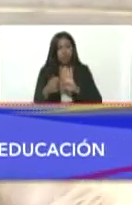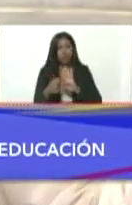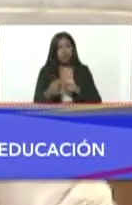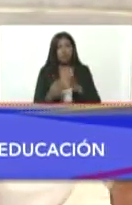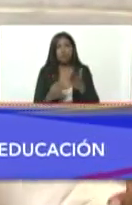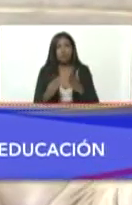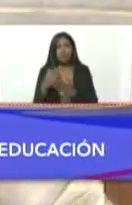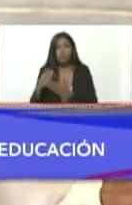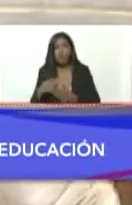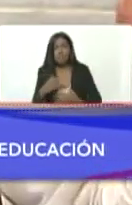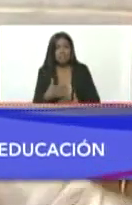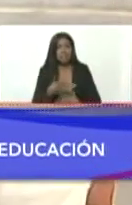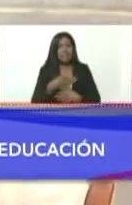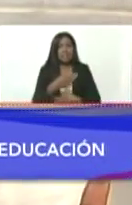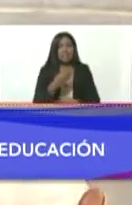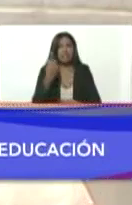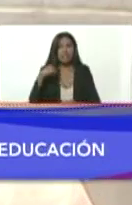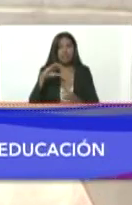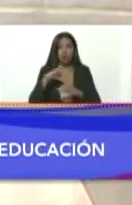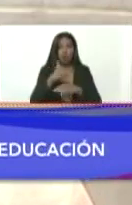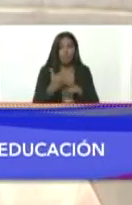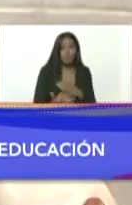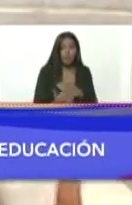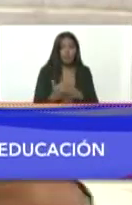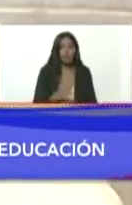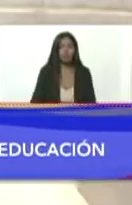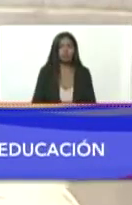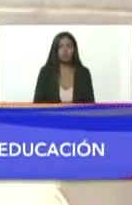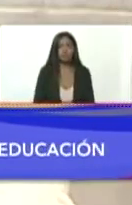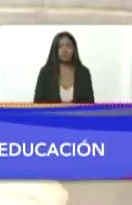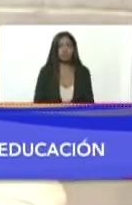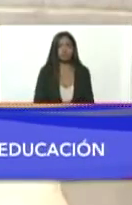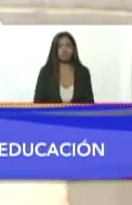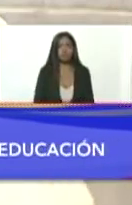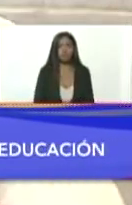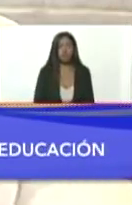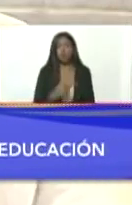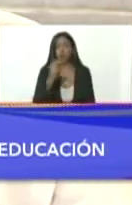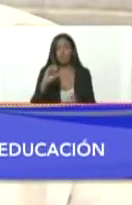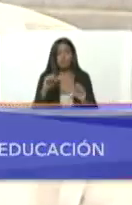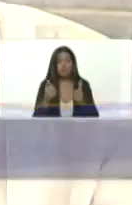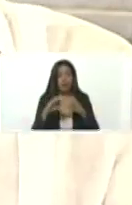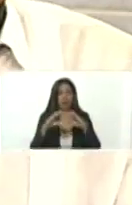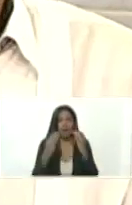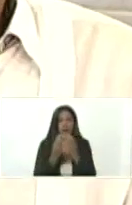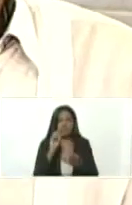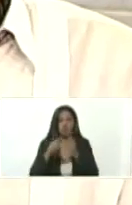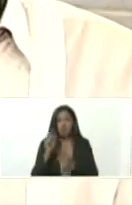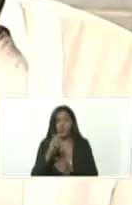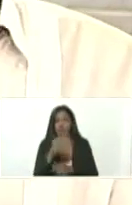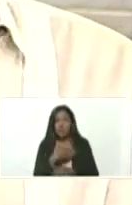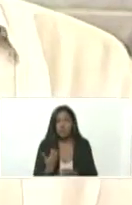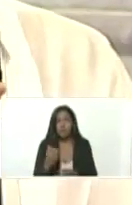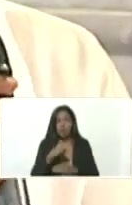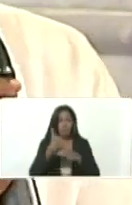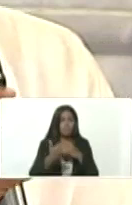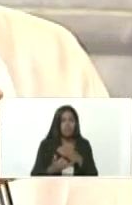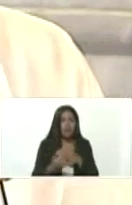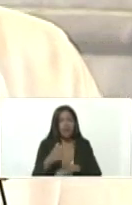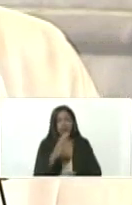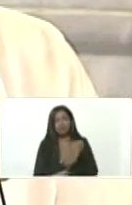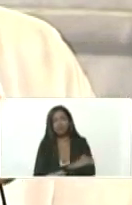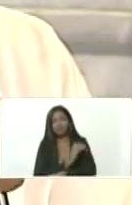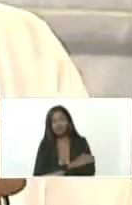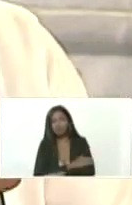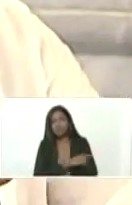de la intención de tener en los planes, presidente, el que no se iniciaran las clases. Si estaba en los planes de la derecha